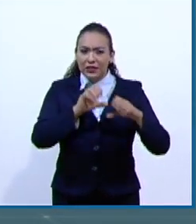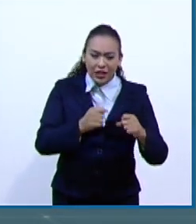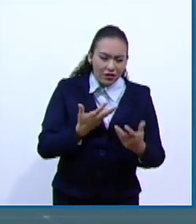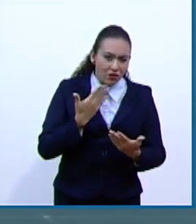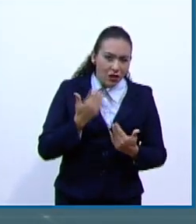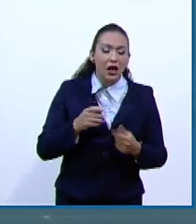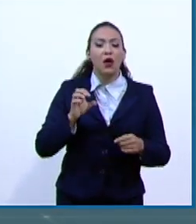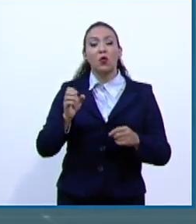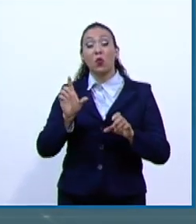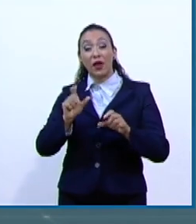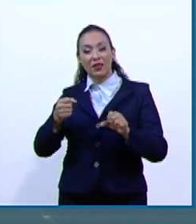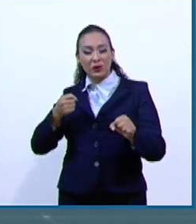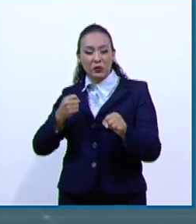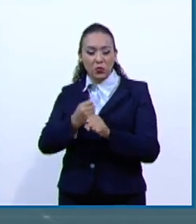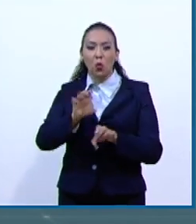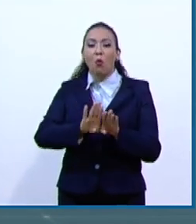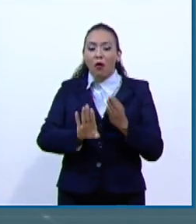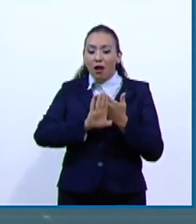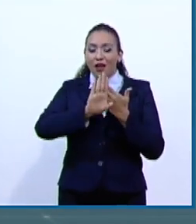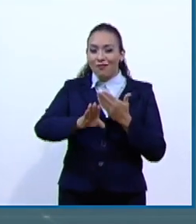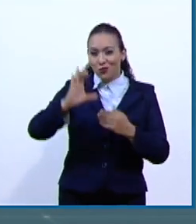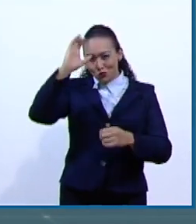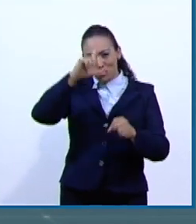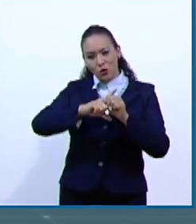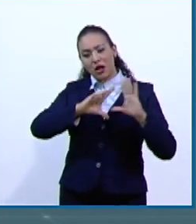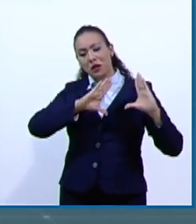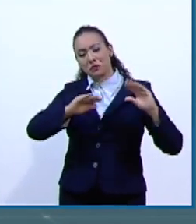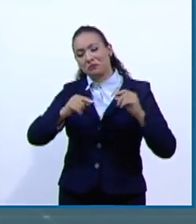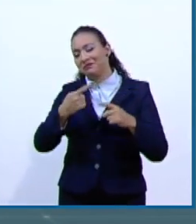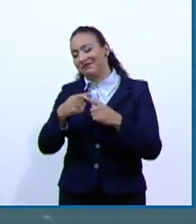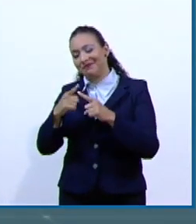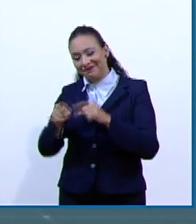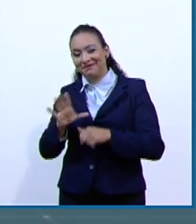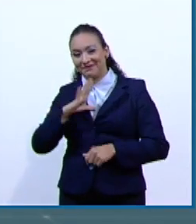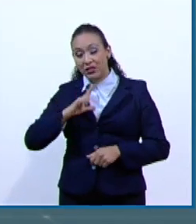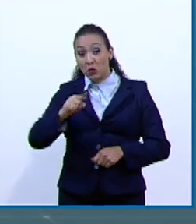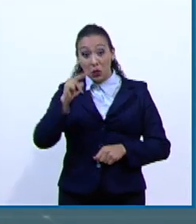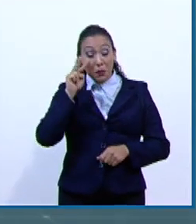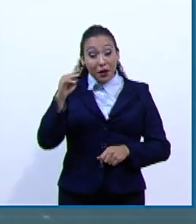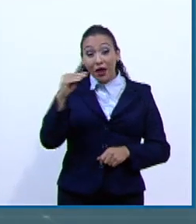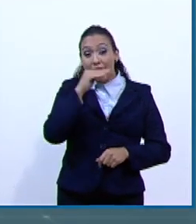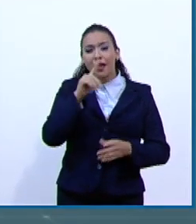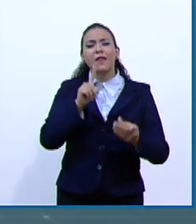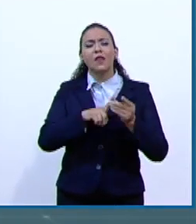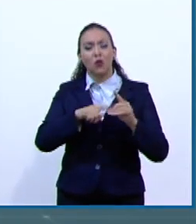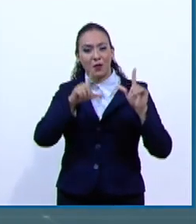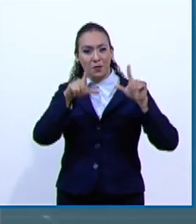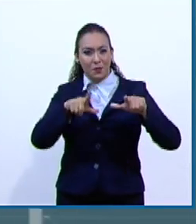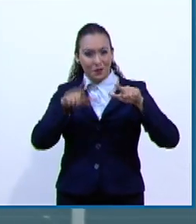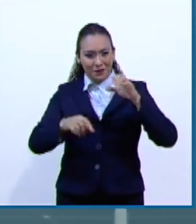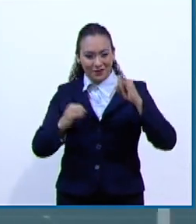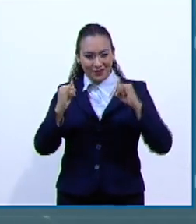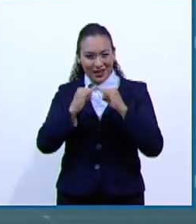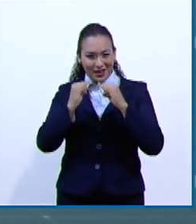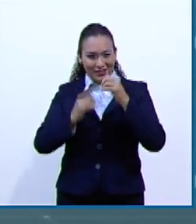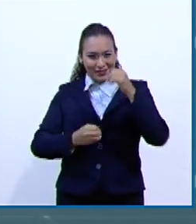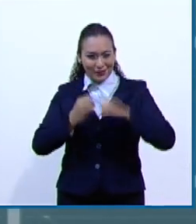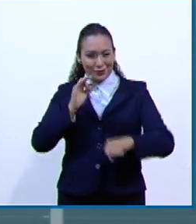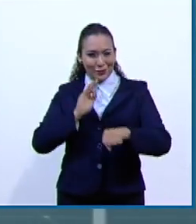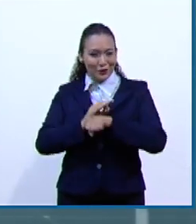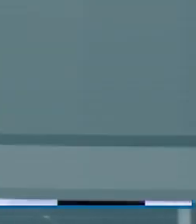como recomendaciones culturales y académicas. Puede consultarlo de manera gratuita en el sitio web de la Defensoría